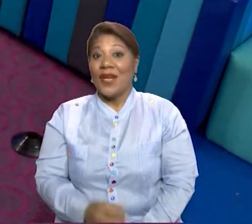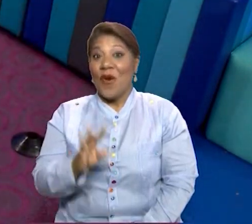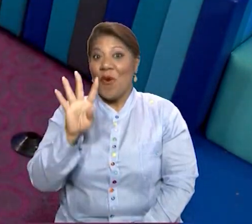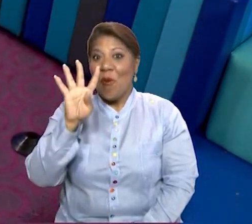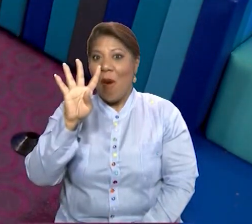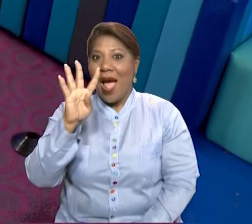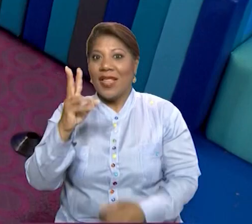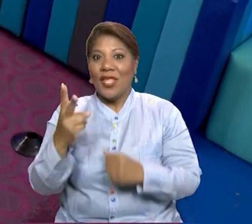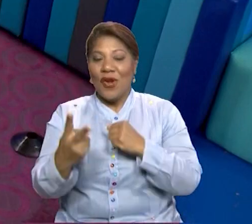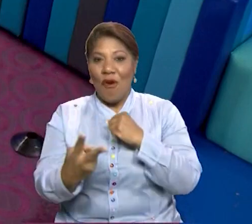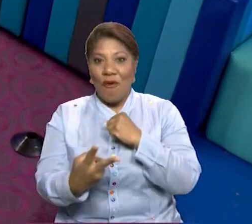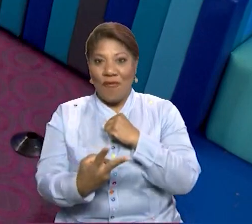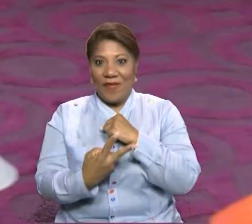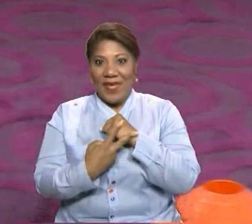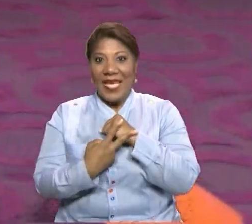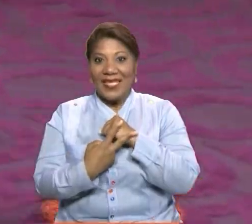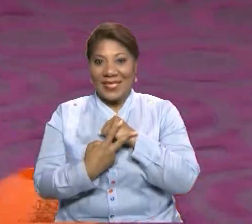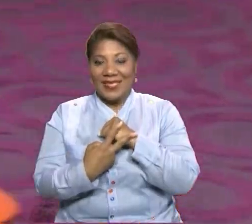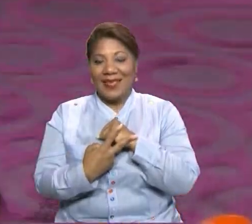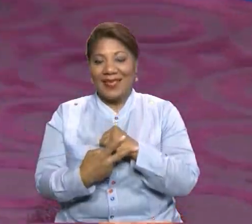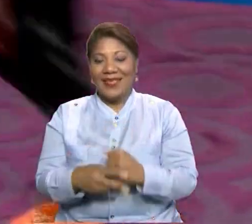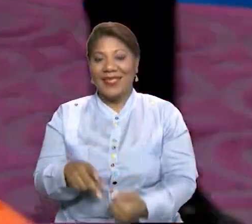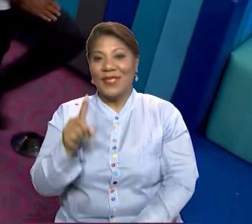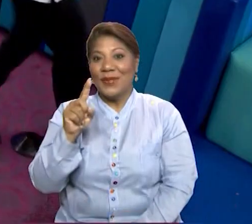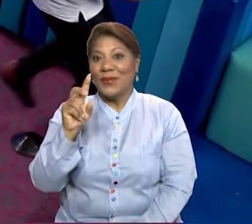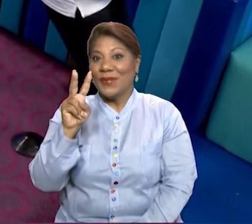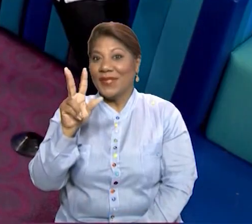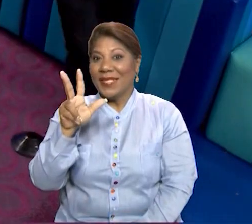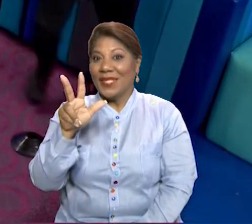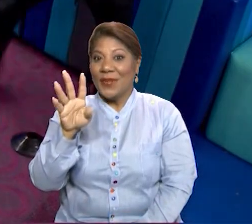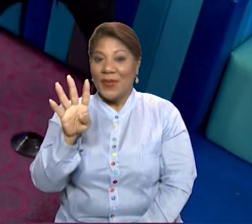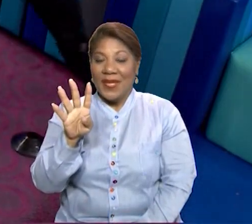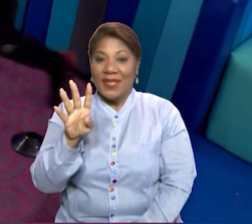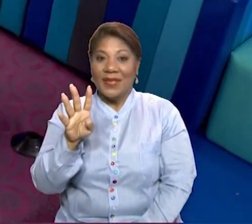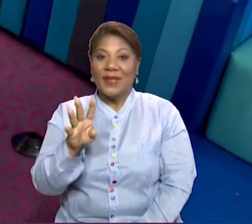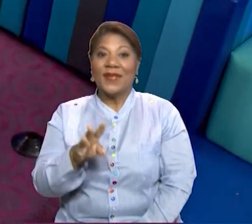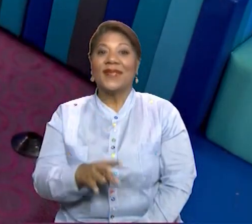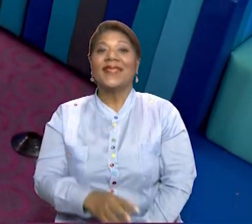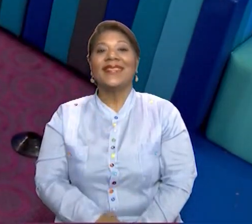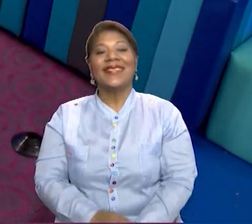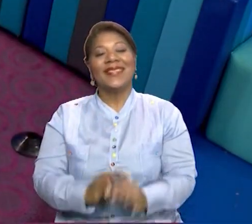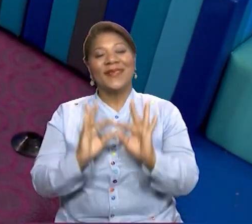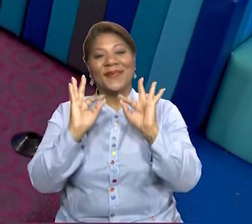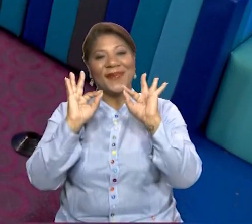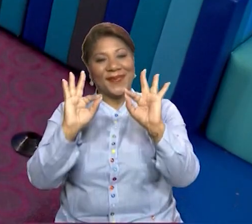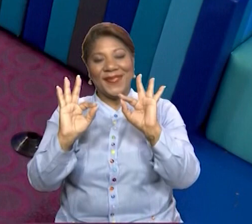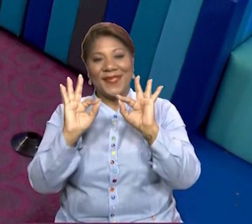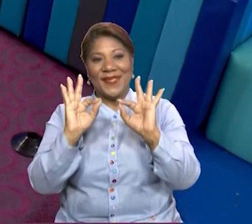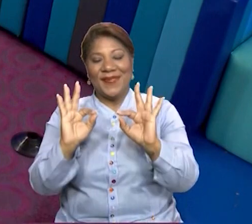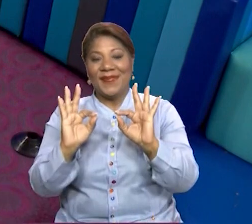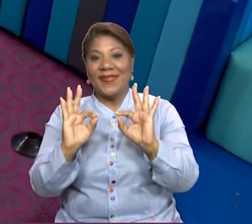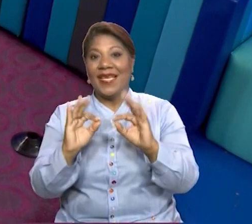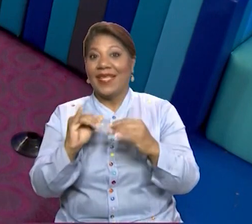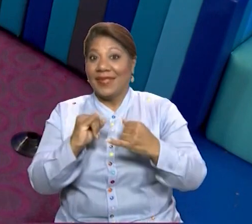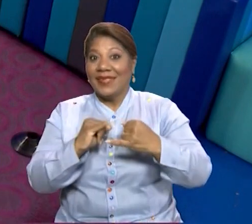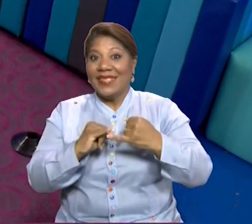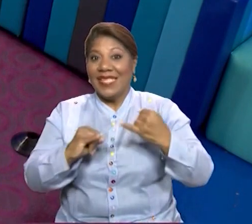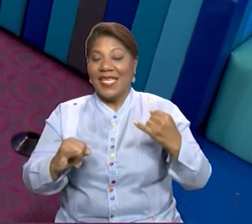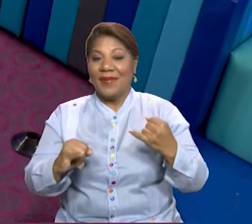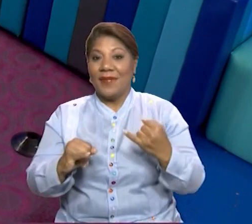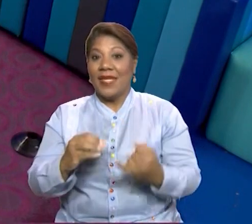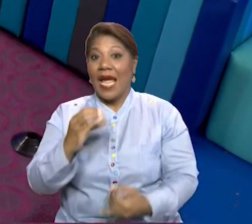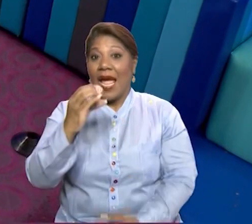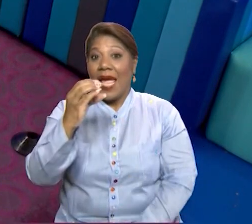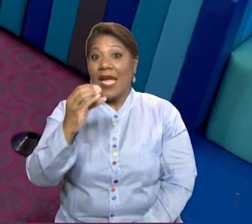niños. Regreso. Un, dos, tres, cuatro, cinco. Excelente. Llegué aquí.